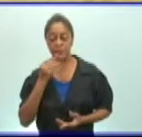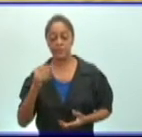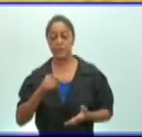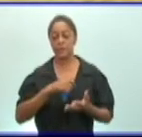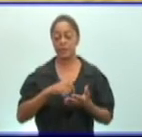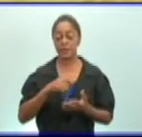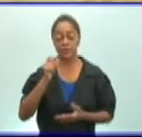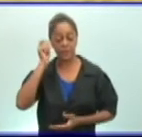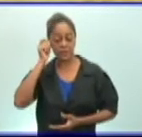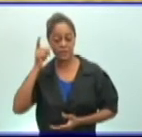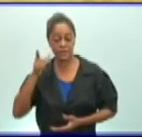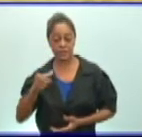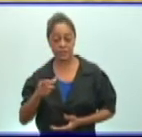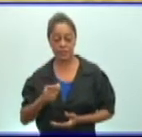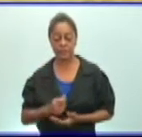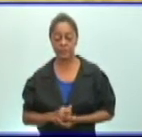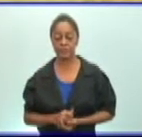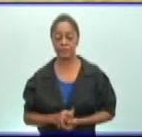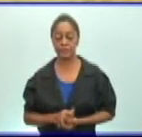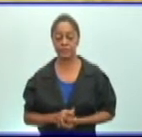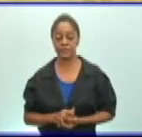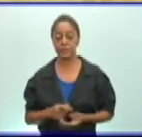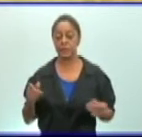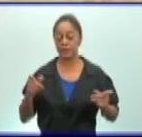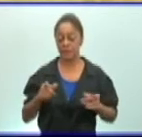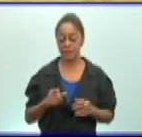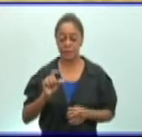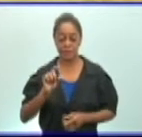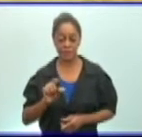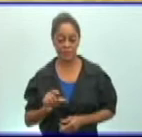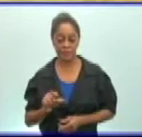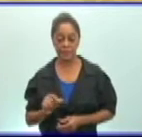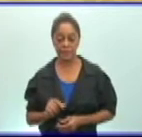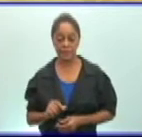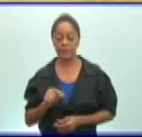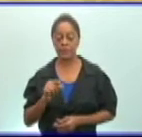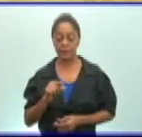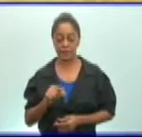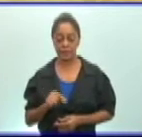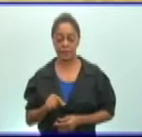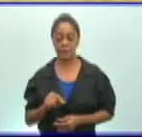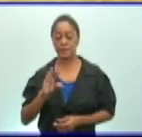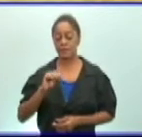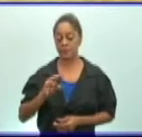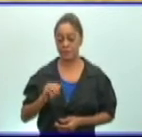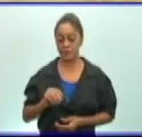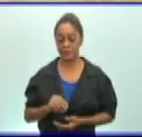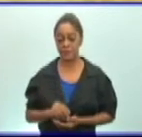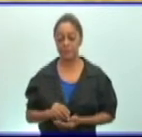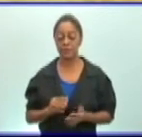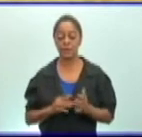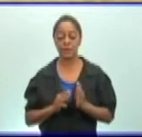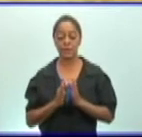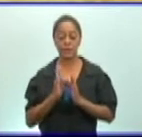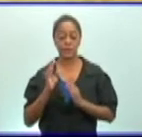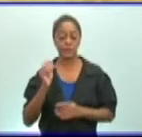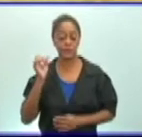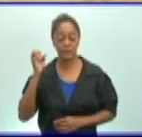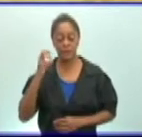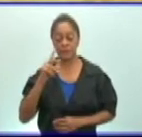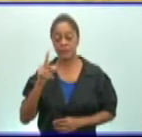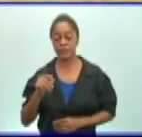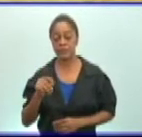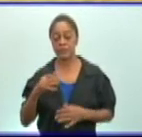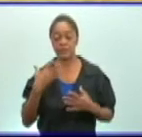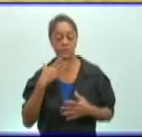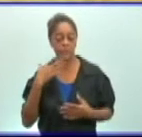esta idea que resume un poco esa concepción de la que hemos estado hablando, y es que la religión en la antigua Grecia se